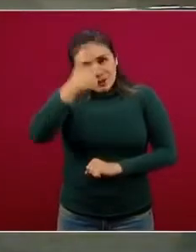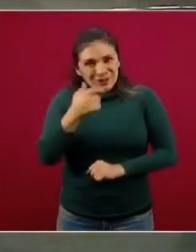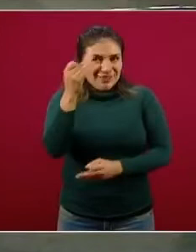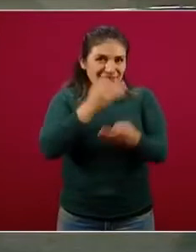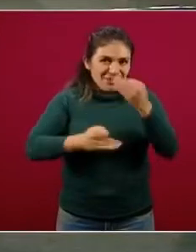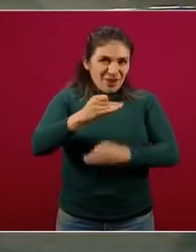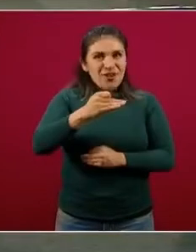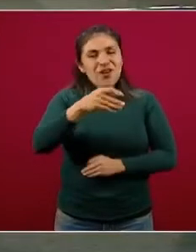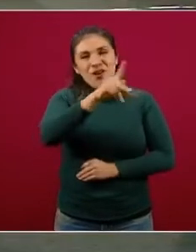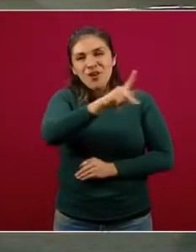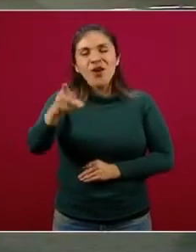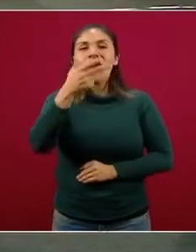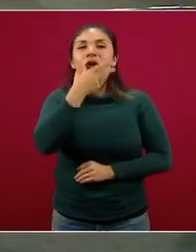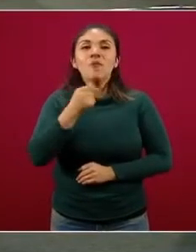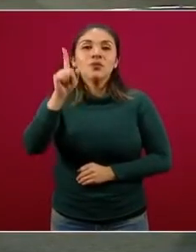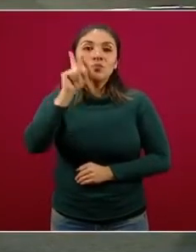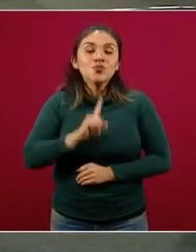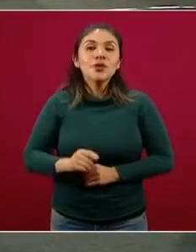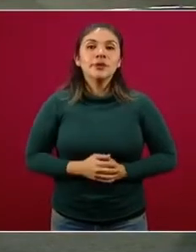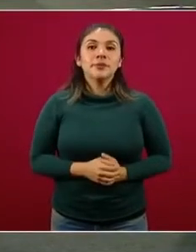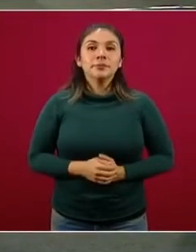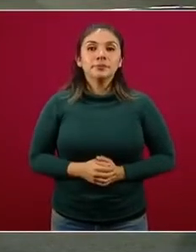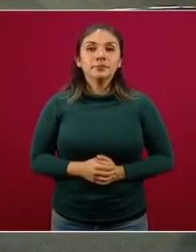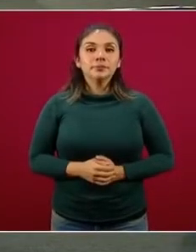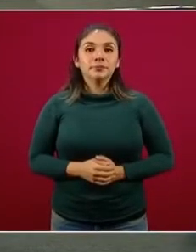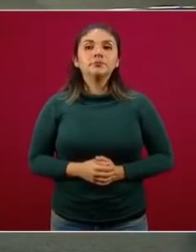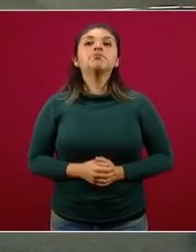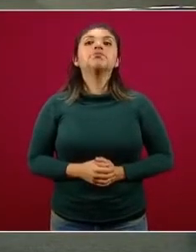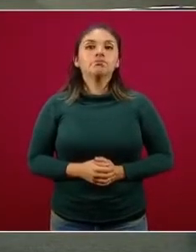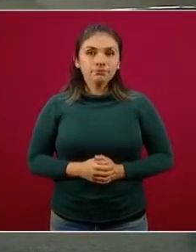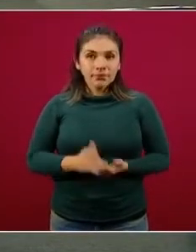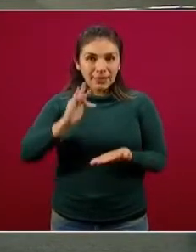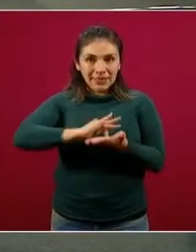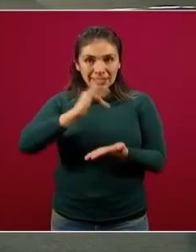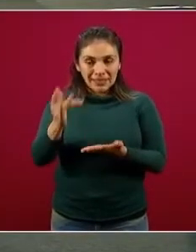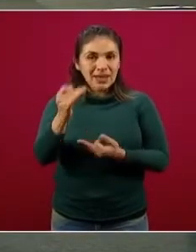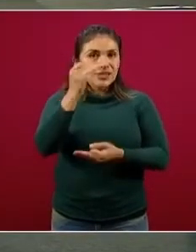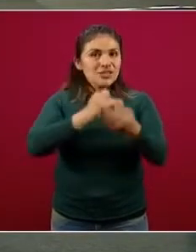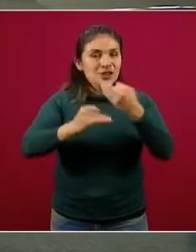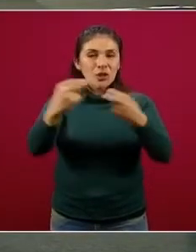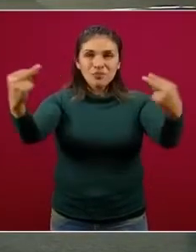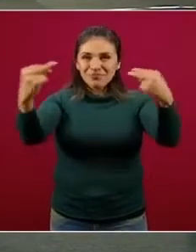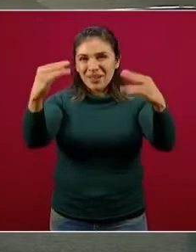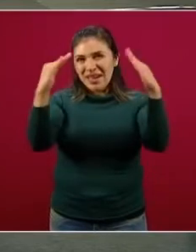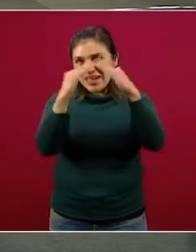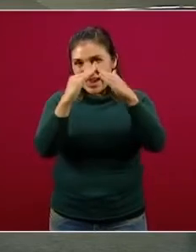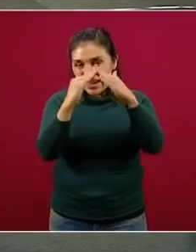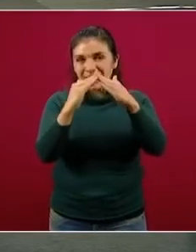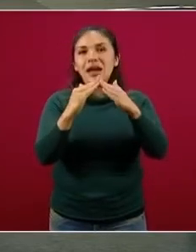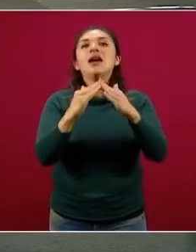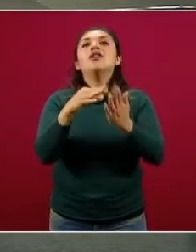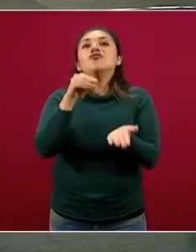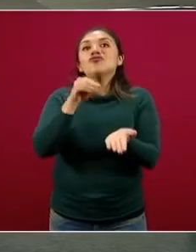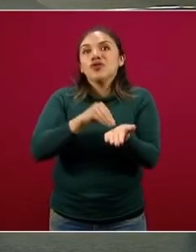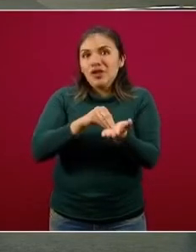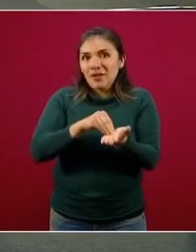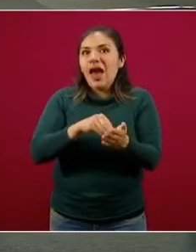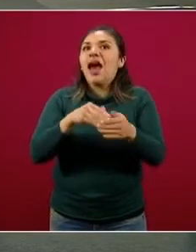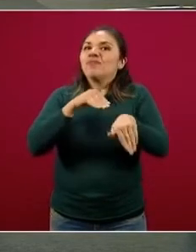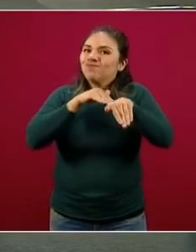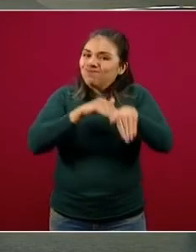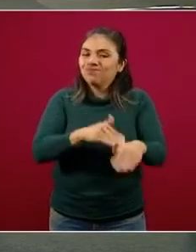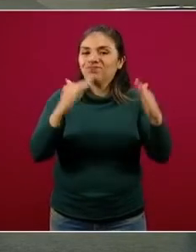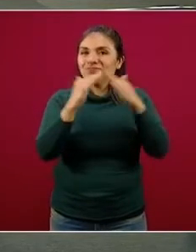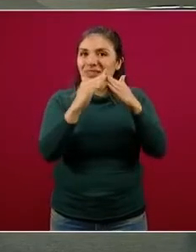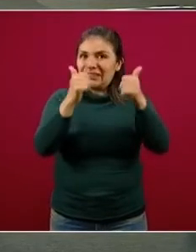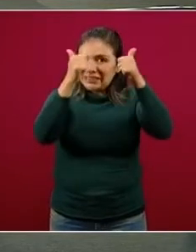todas y todos. Muchas gracias a todos los que están en casa, todavía quedándose en casa, que